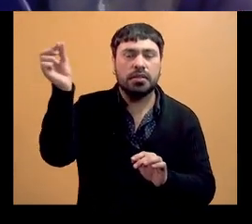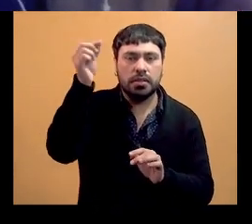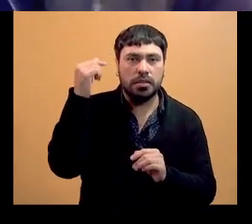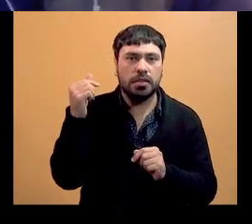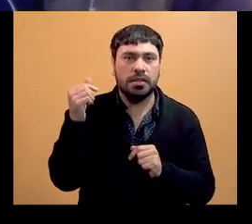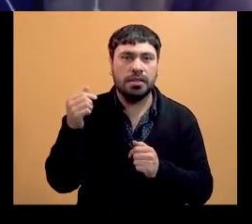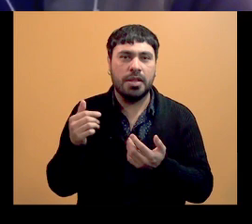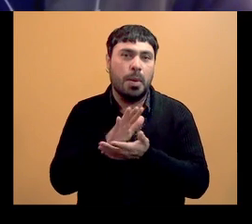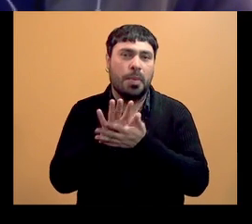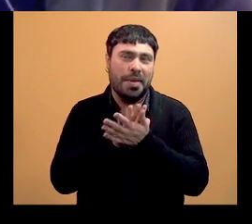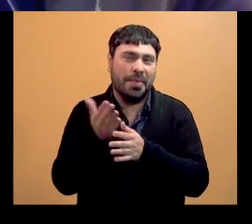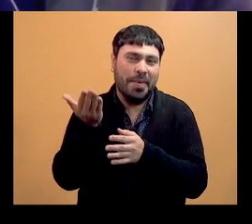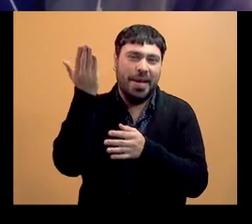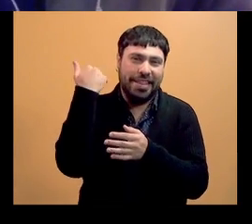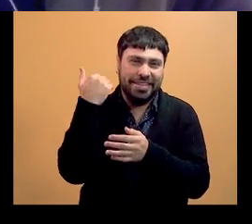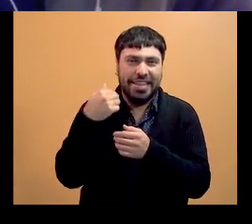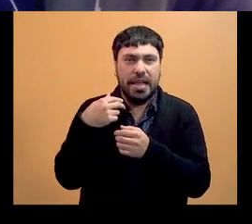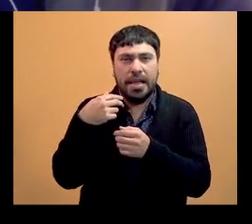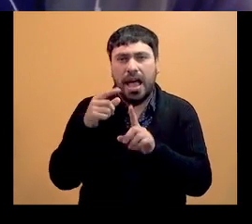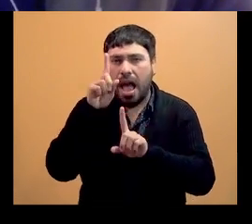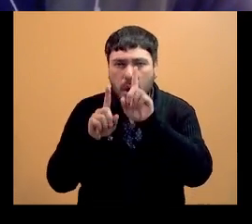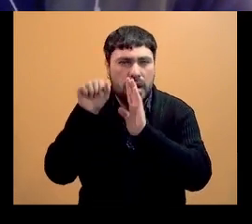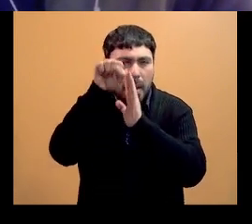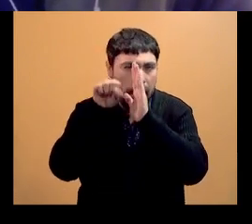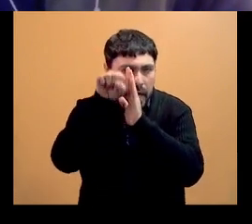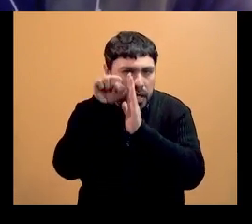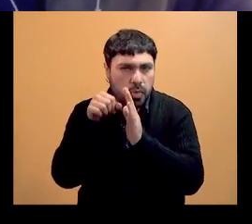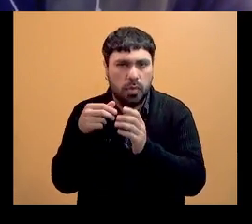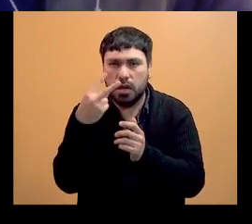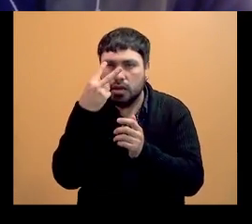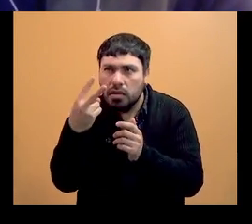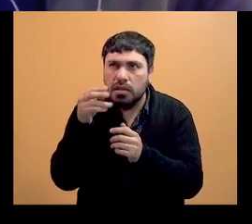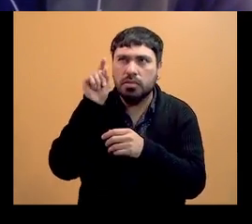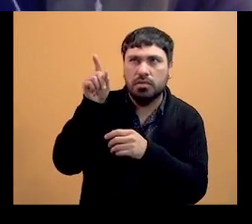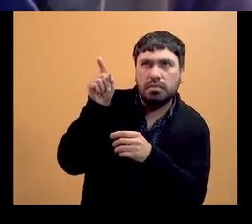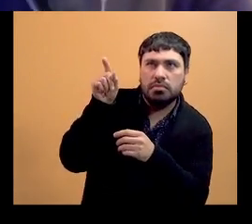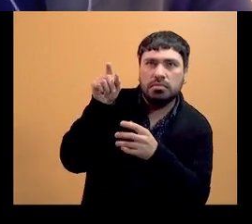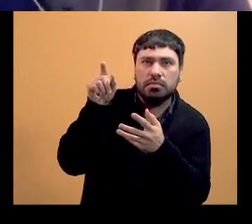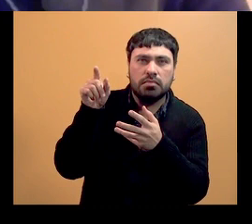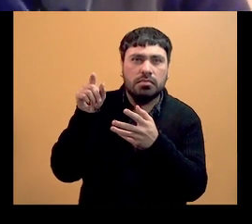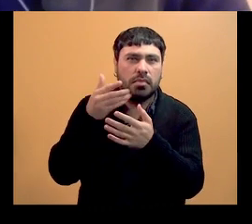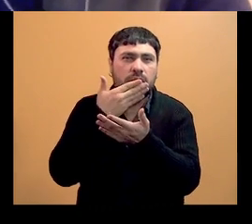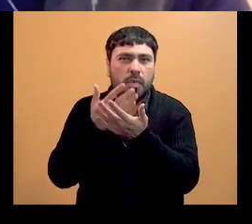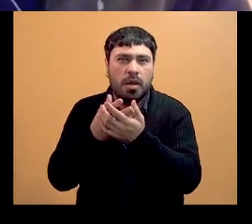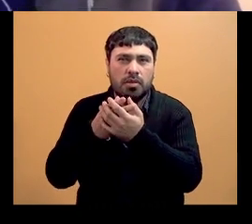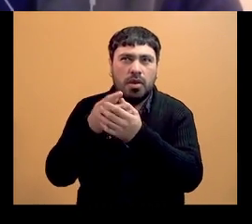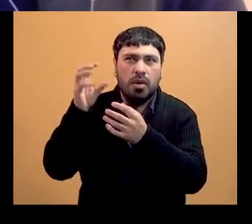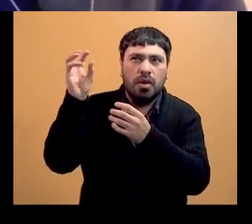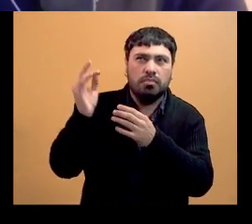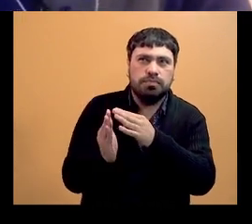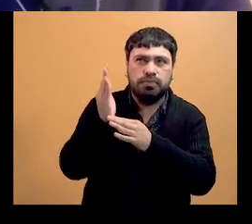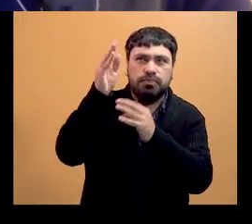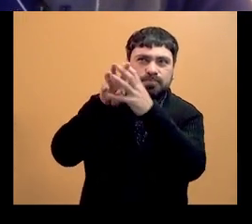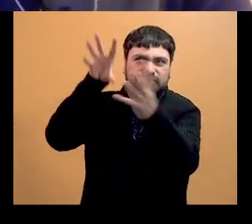otras naves, lo que hemos visto muy exageradamente, por ejemplo, en la película Gravedad, donde se produce este efecto de que la destrucción de un